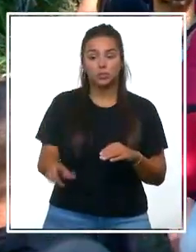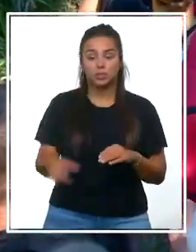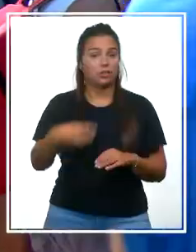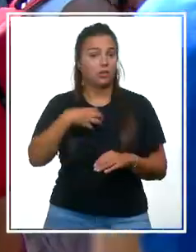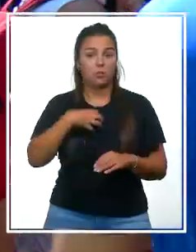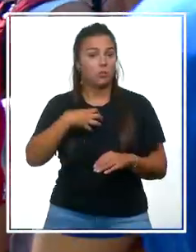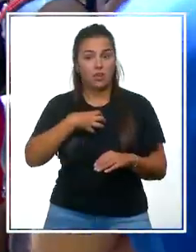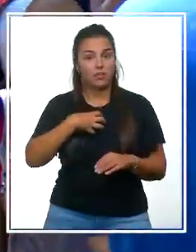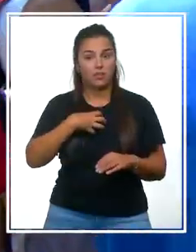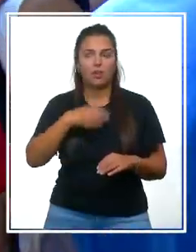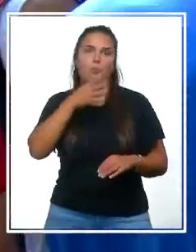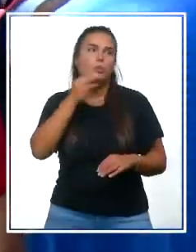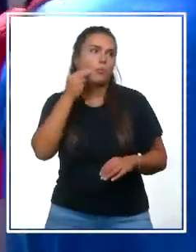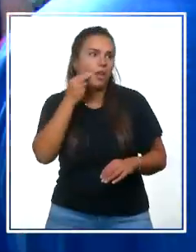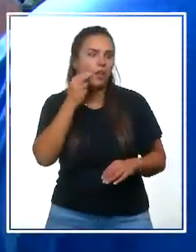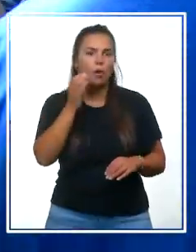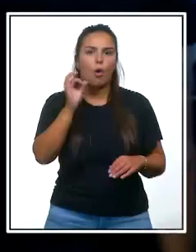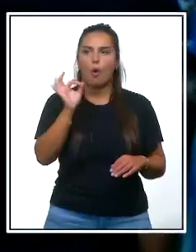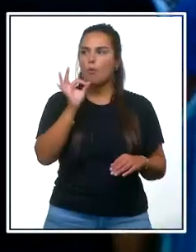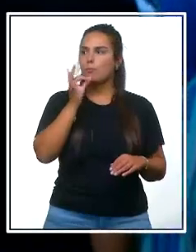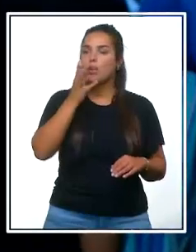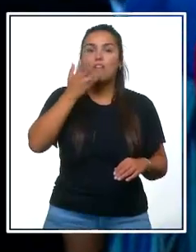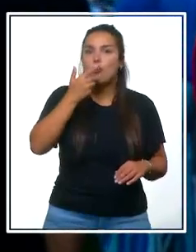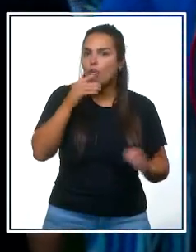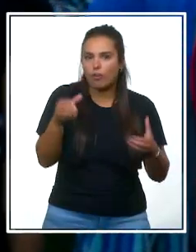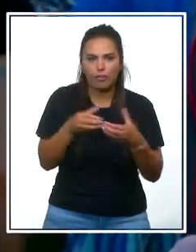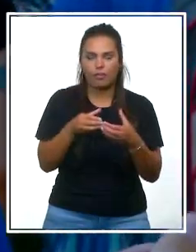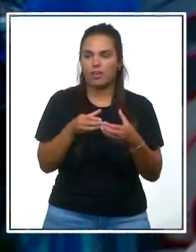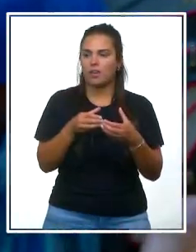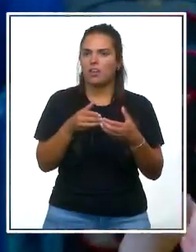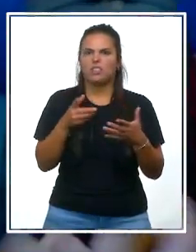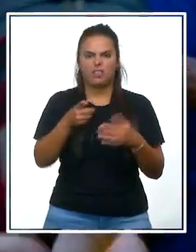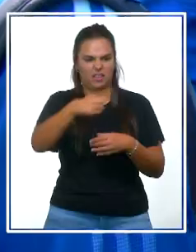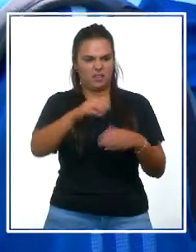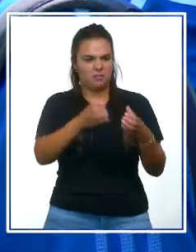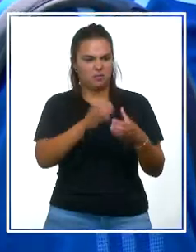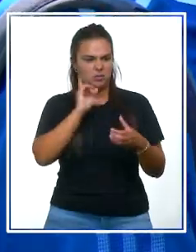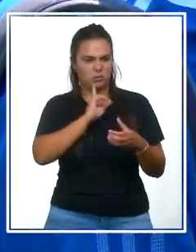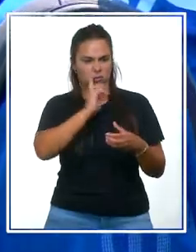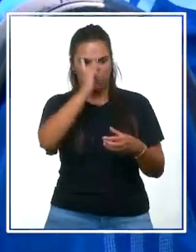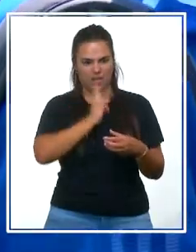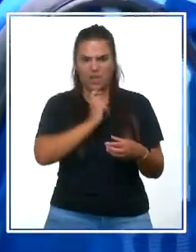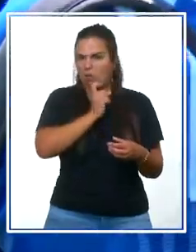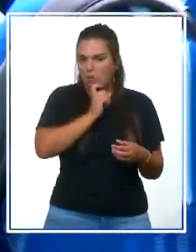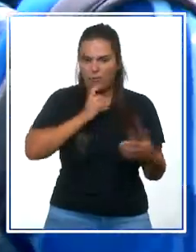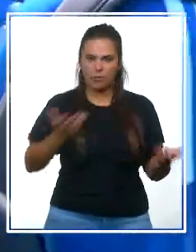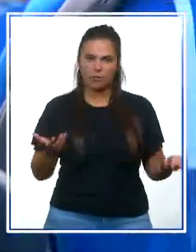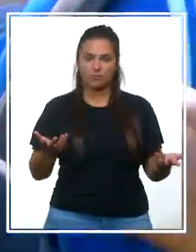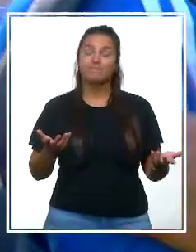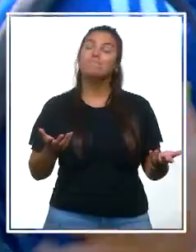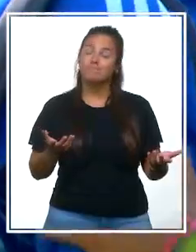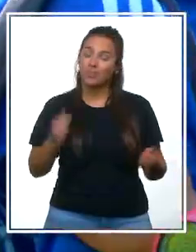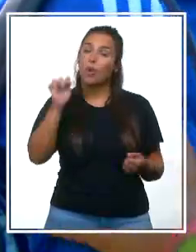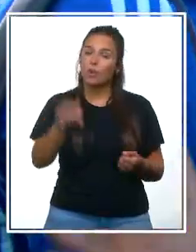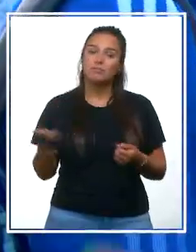puede, porque le dé miedo por desconocimiento, por lo que sea, ¿cómo van a poder una persona que es sordociega? Pues